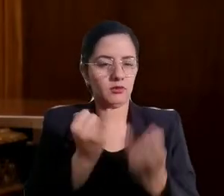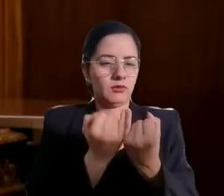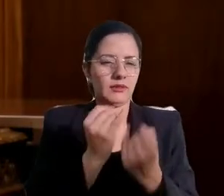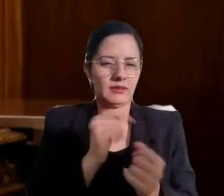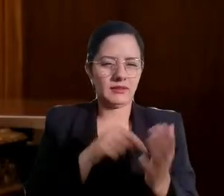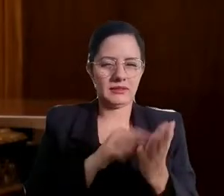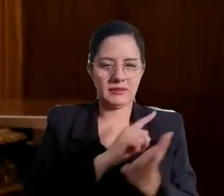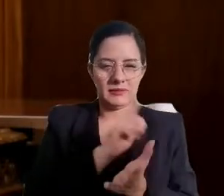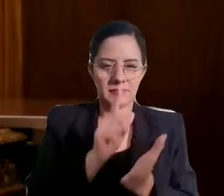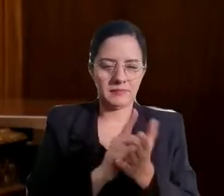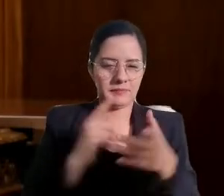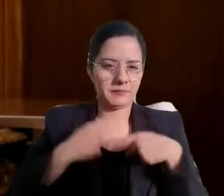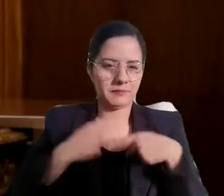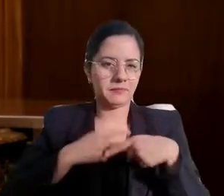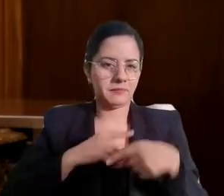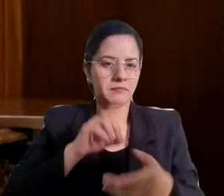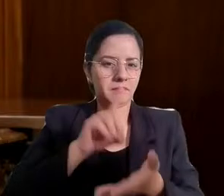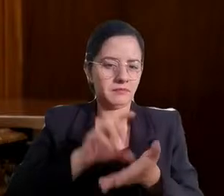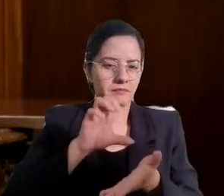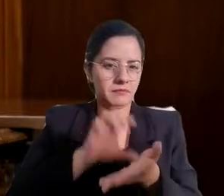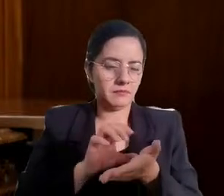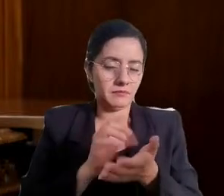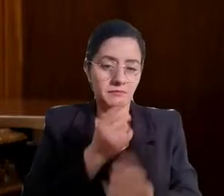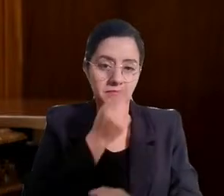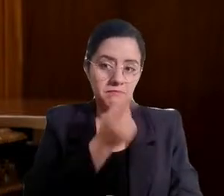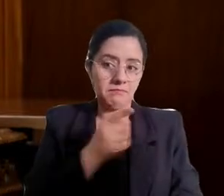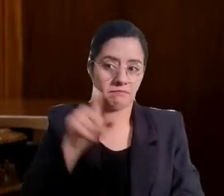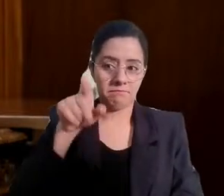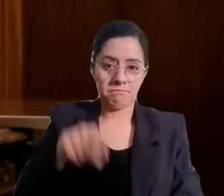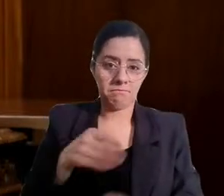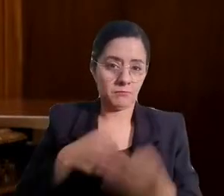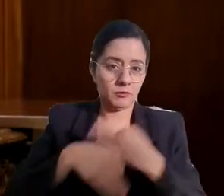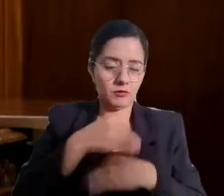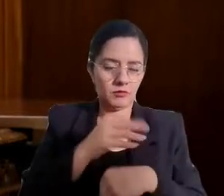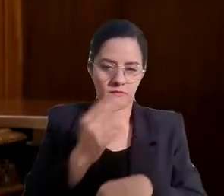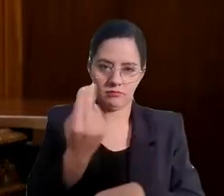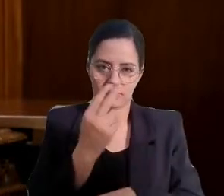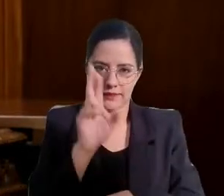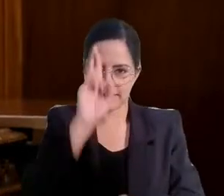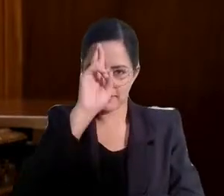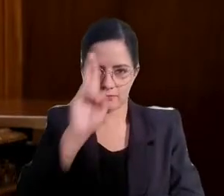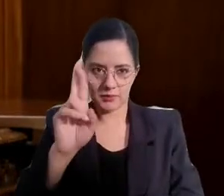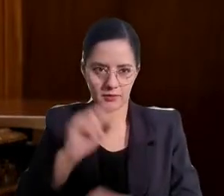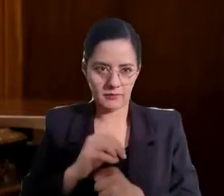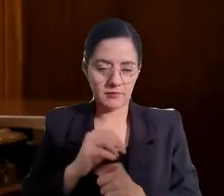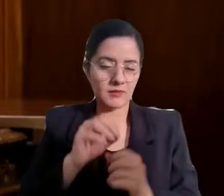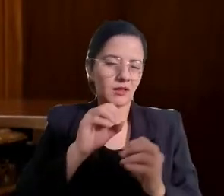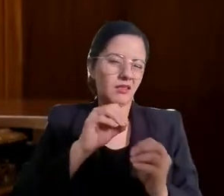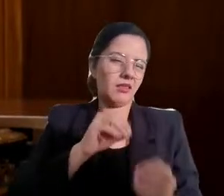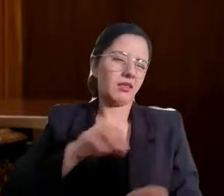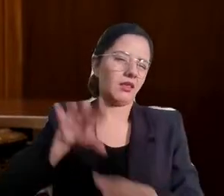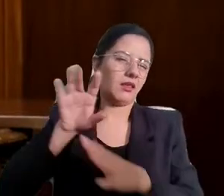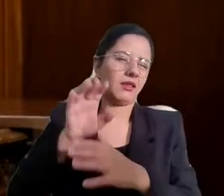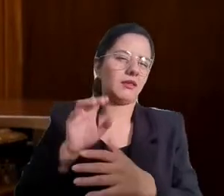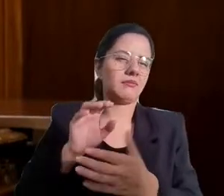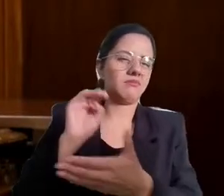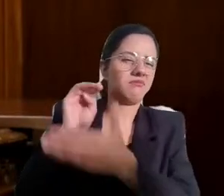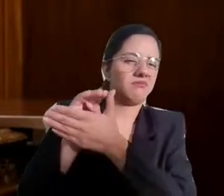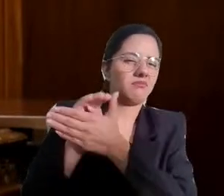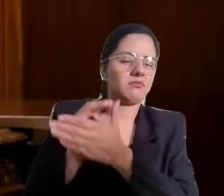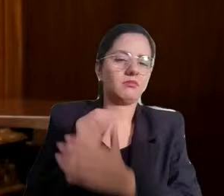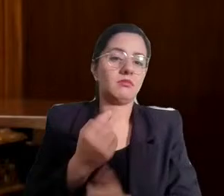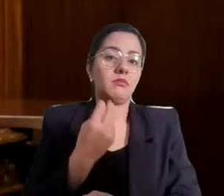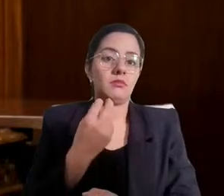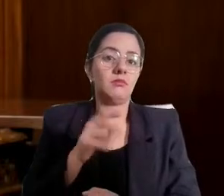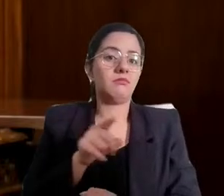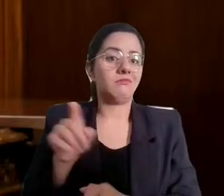se reconoce el trato digno y humano. El abandono es contra las manifestaciones de la